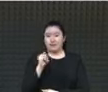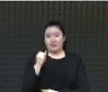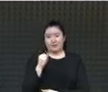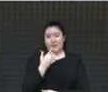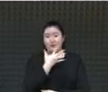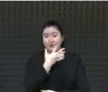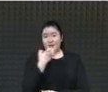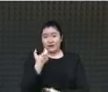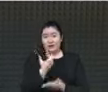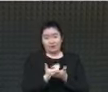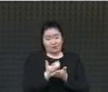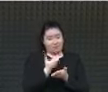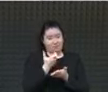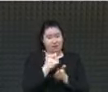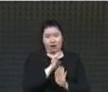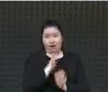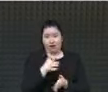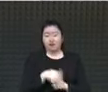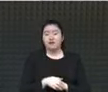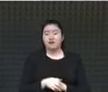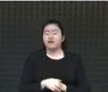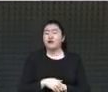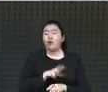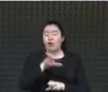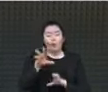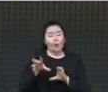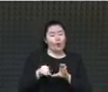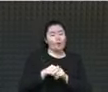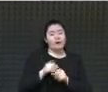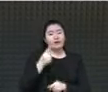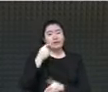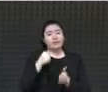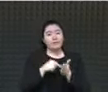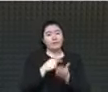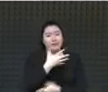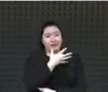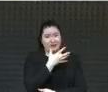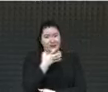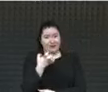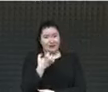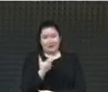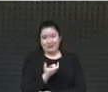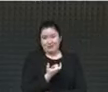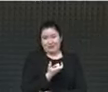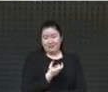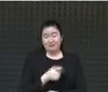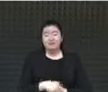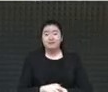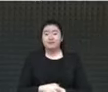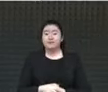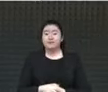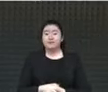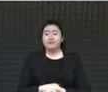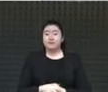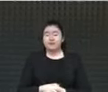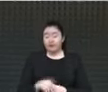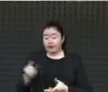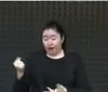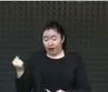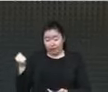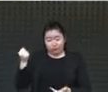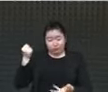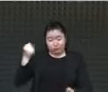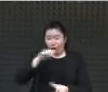mensuales, en total fueron 1.500 pesos por beneficio. El monto ejercido fueron